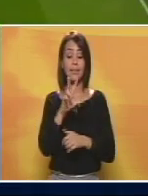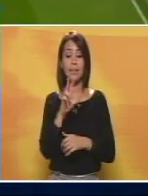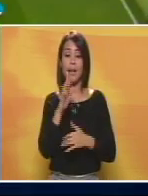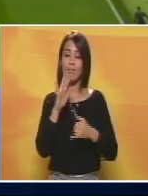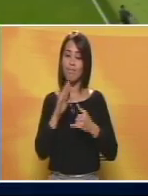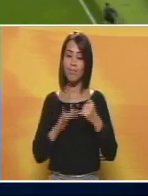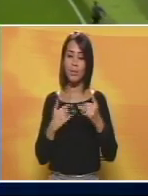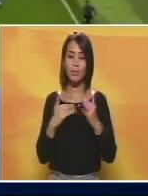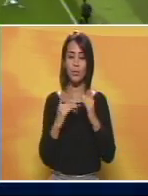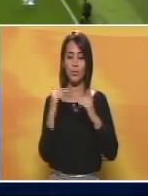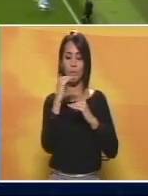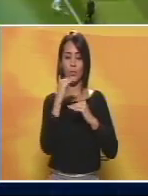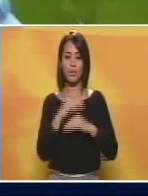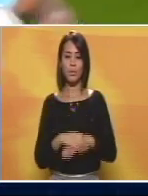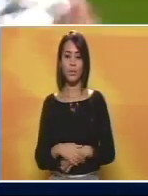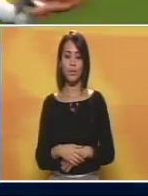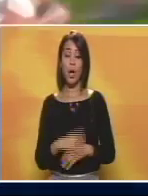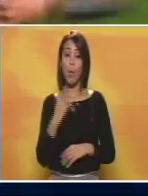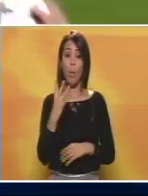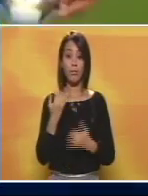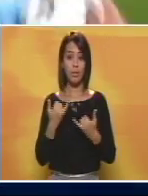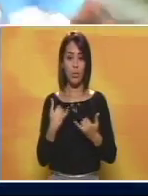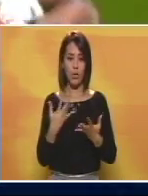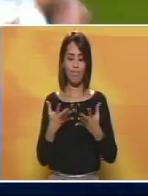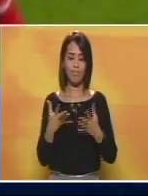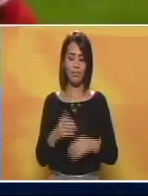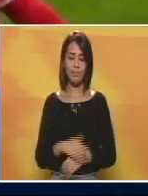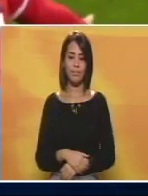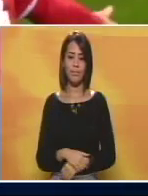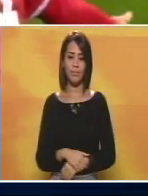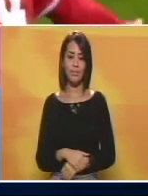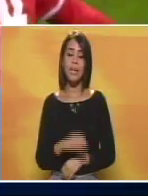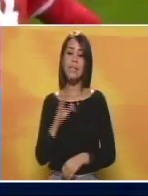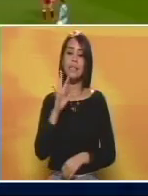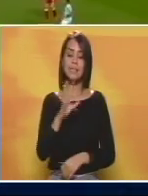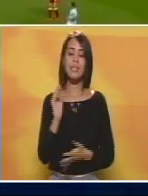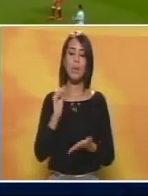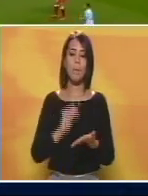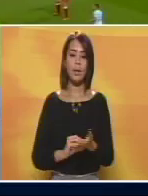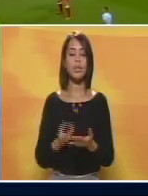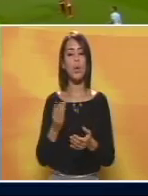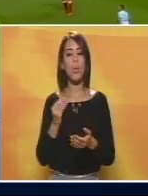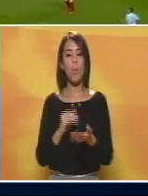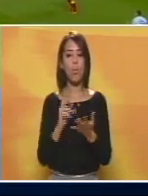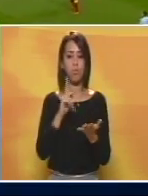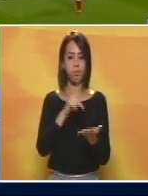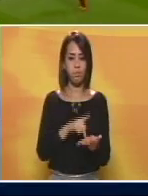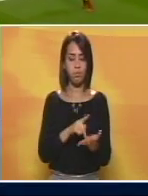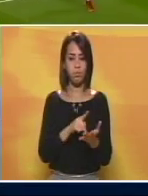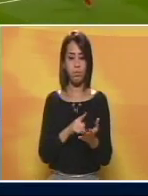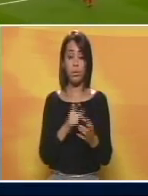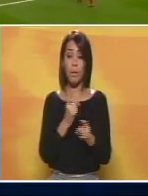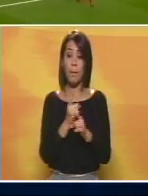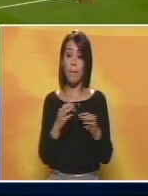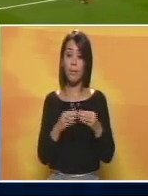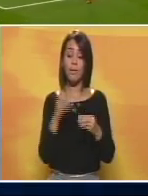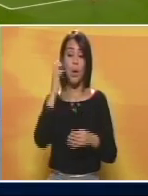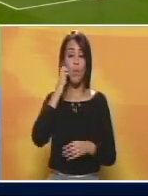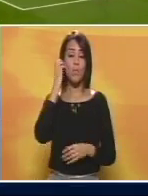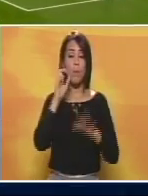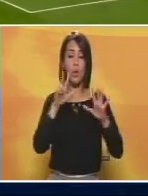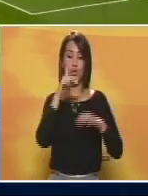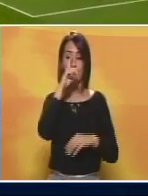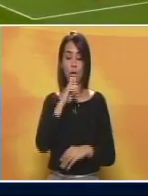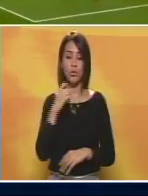y 3 títulos. Busca la cuarta. El 5 veces campeón de Europa, Liverpool, regresó a la antesala de una final europea tras